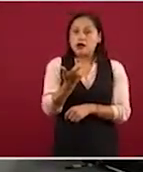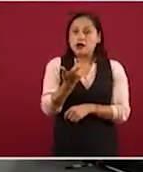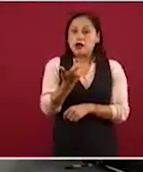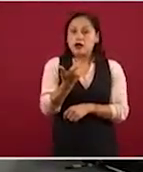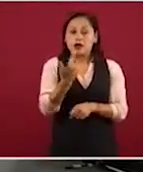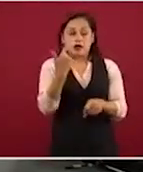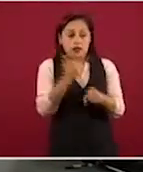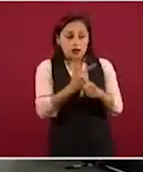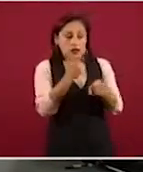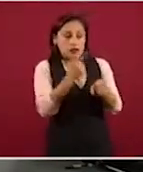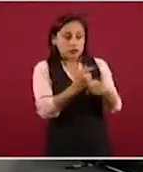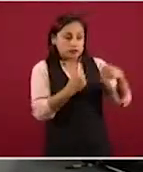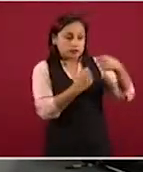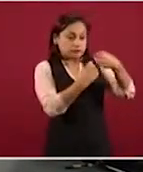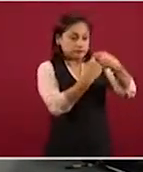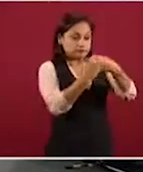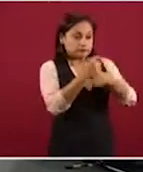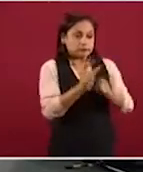lo ponen, por favor.